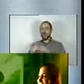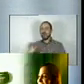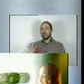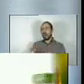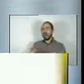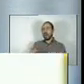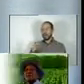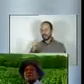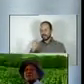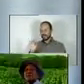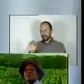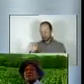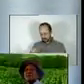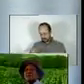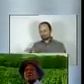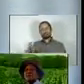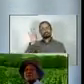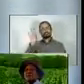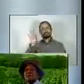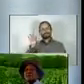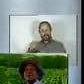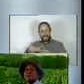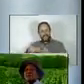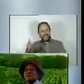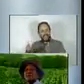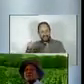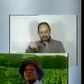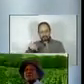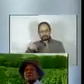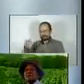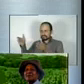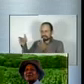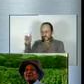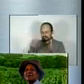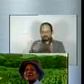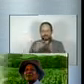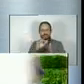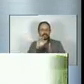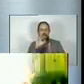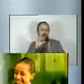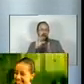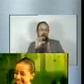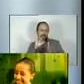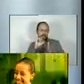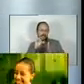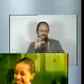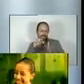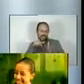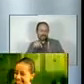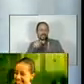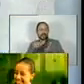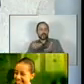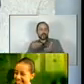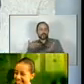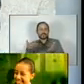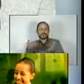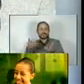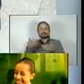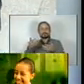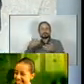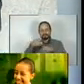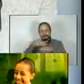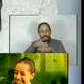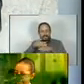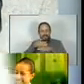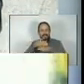K9, se detectó que la caja que fue recibida como encomienda y donde se transportaban piezas de madera y